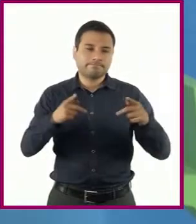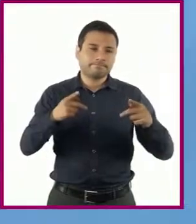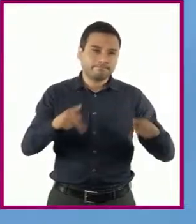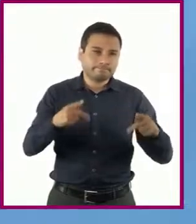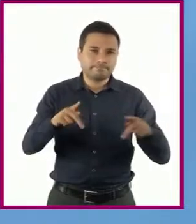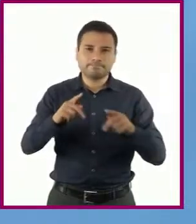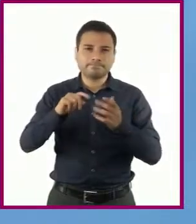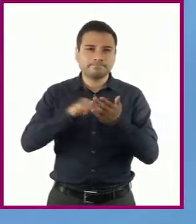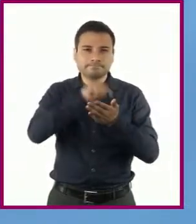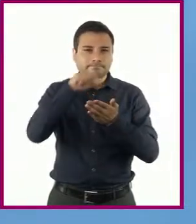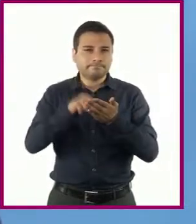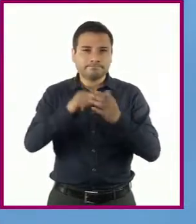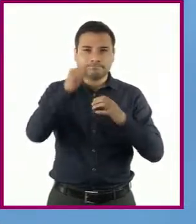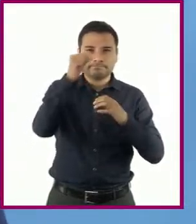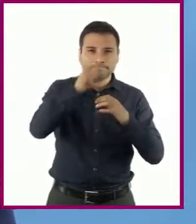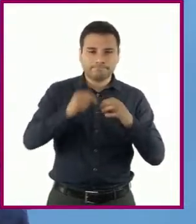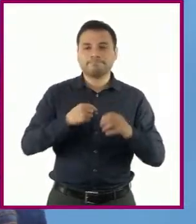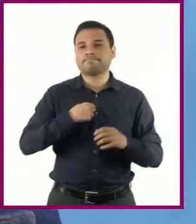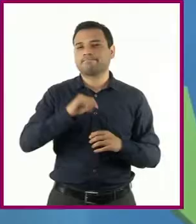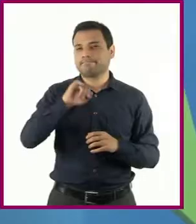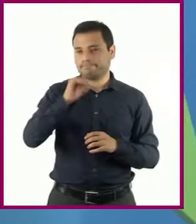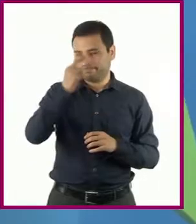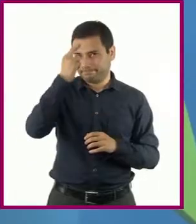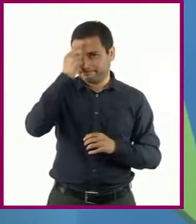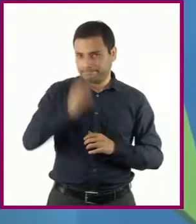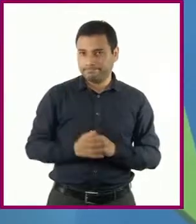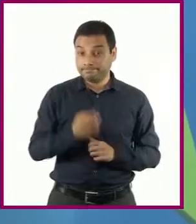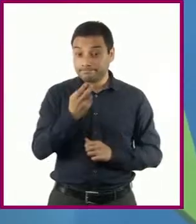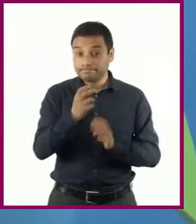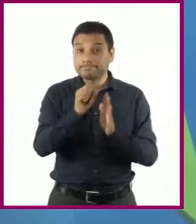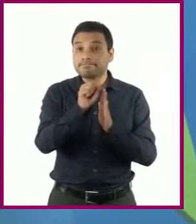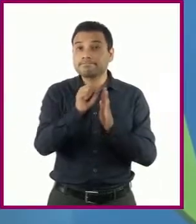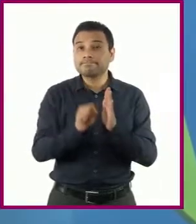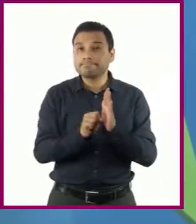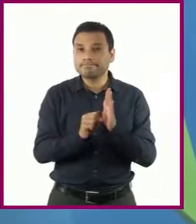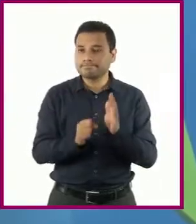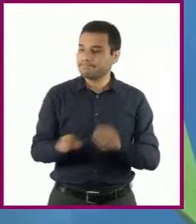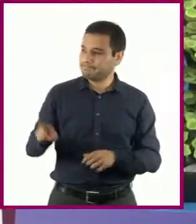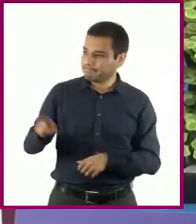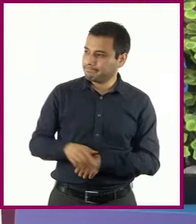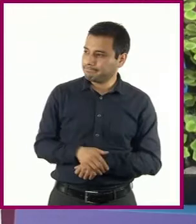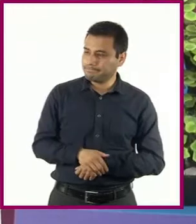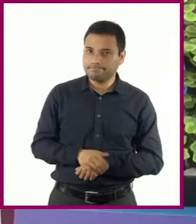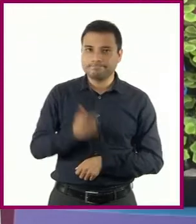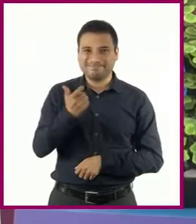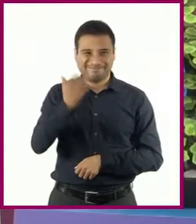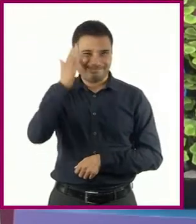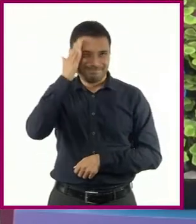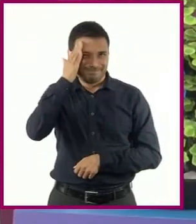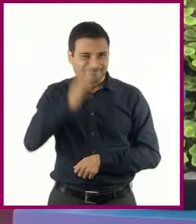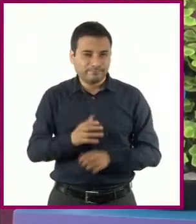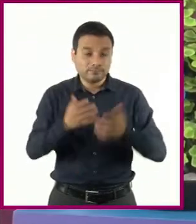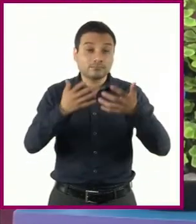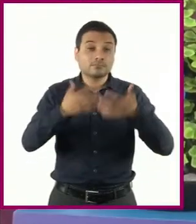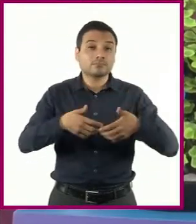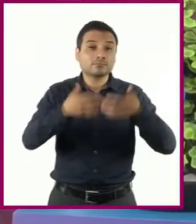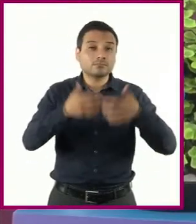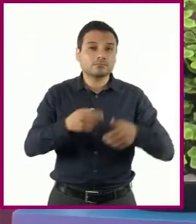diferentes. Sí, lo recuerdo. A dicho sistema se le denomina capitalismo y a esas empresas se les